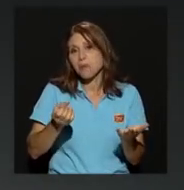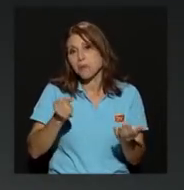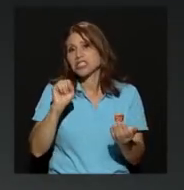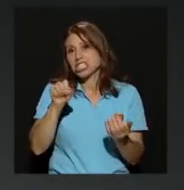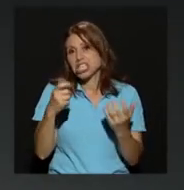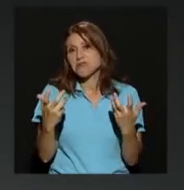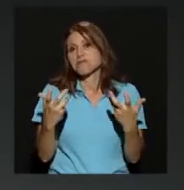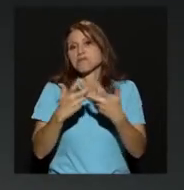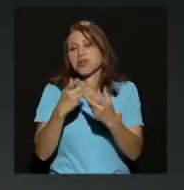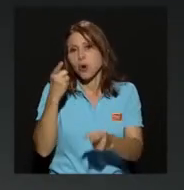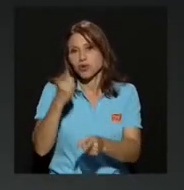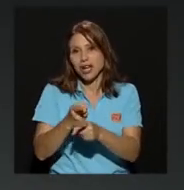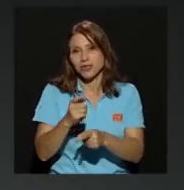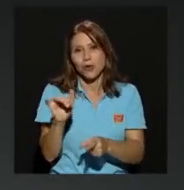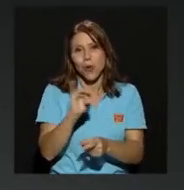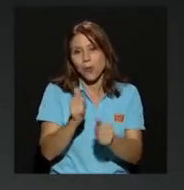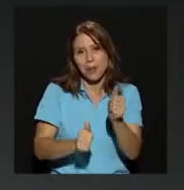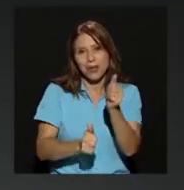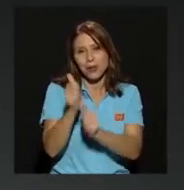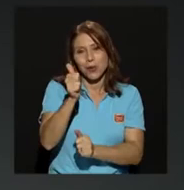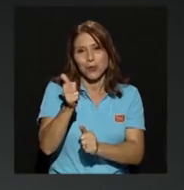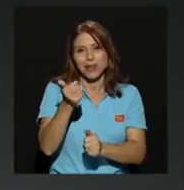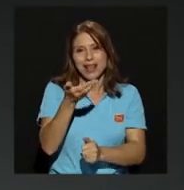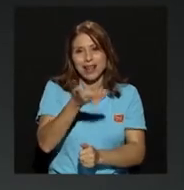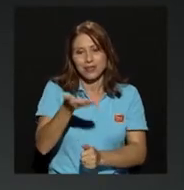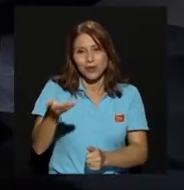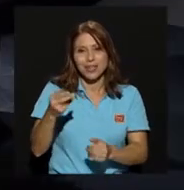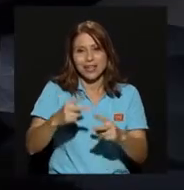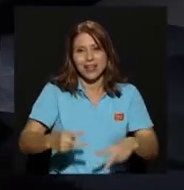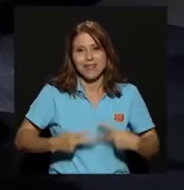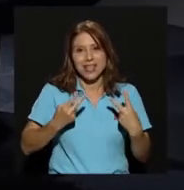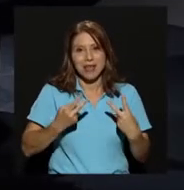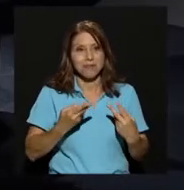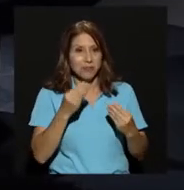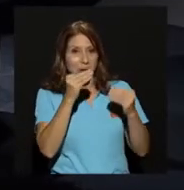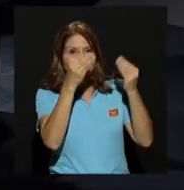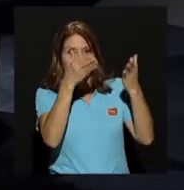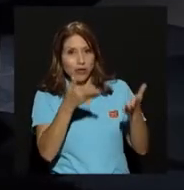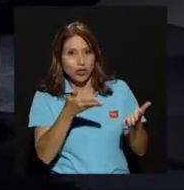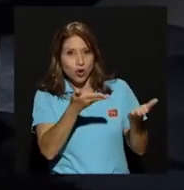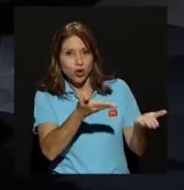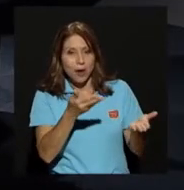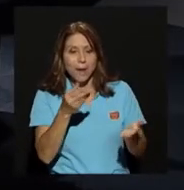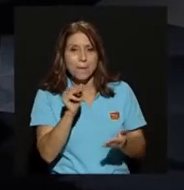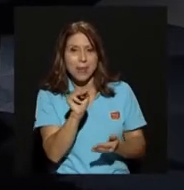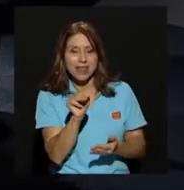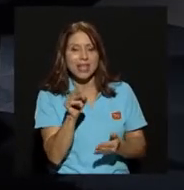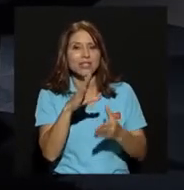correcto, como la mayor parte de las cosas en la vida. Si le parece, profesor Méndez, cuéntenos